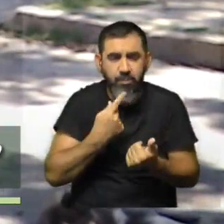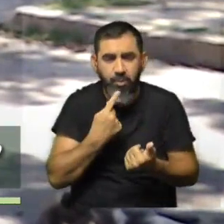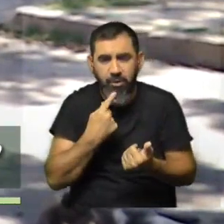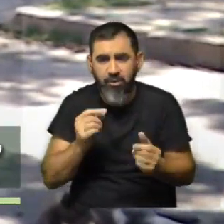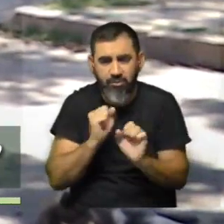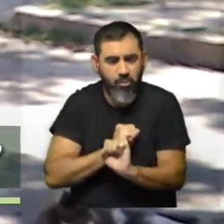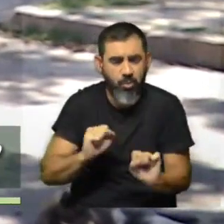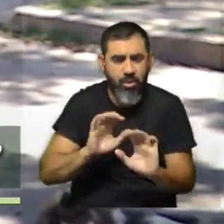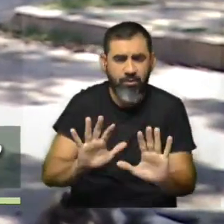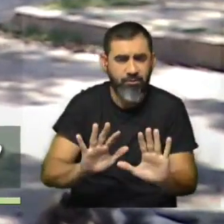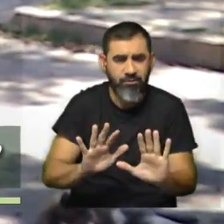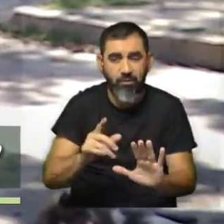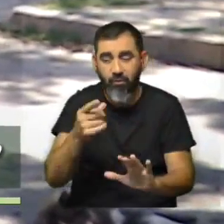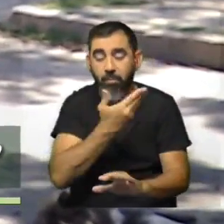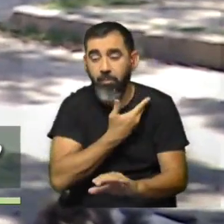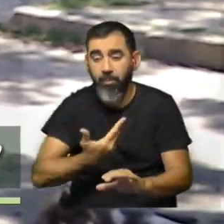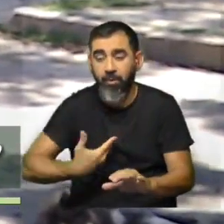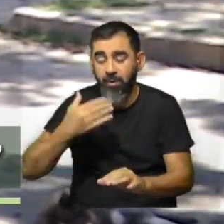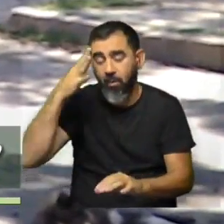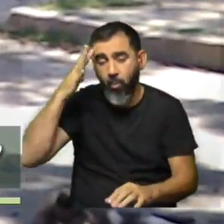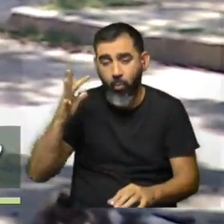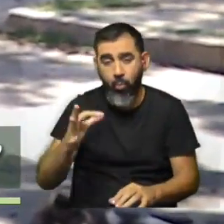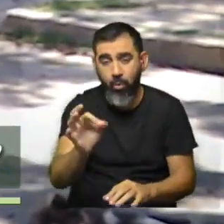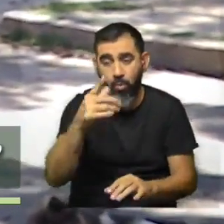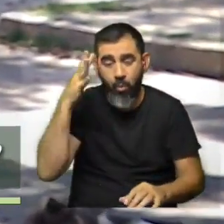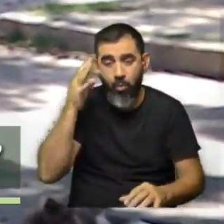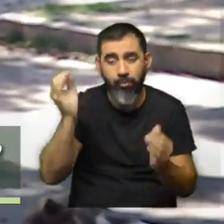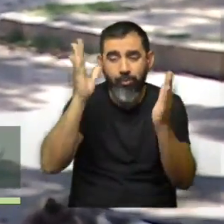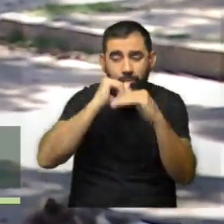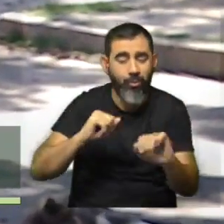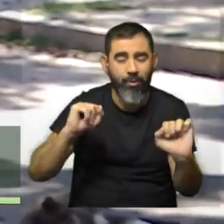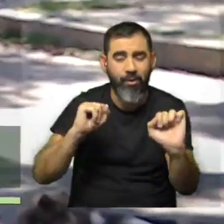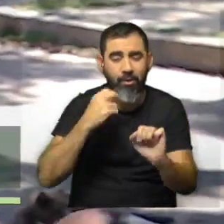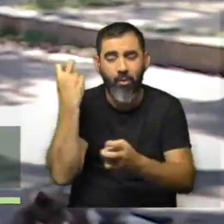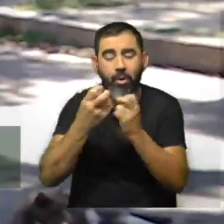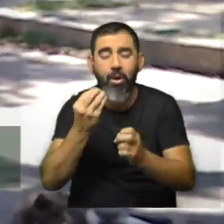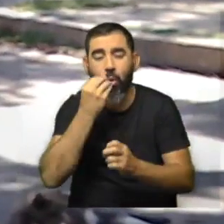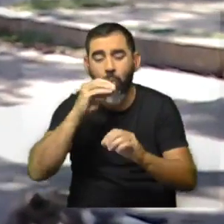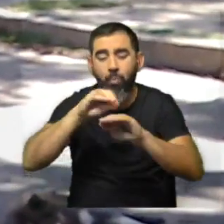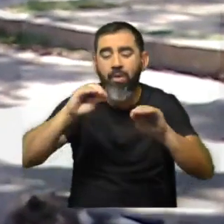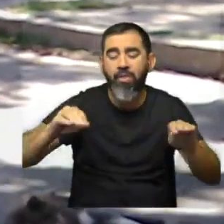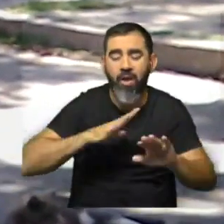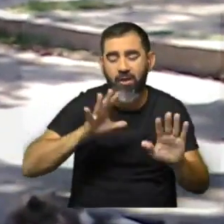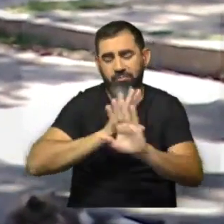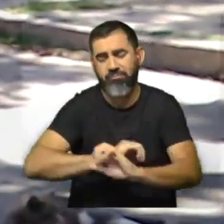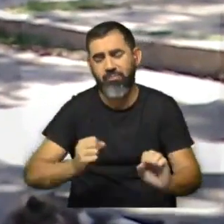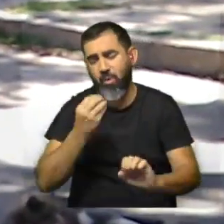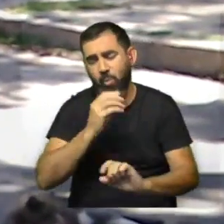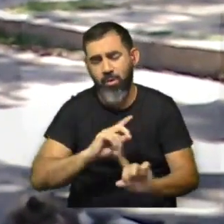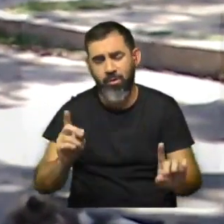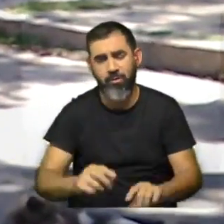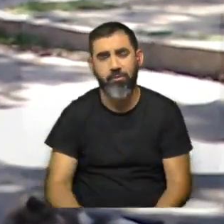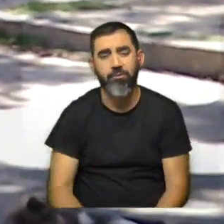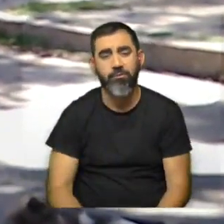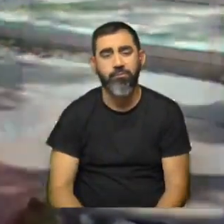ser. Vos sos presidente de un pueblo y ese pueblo no puede estar hurgando en la basura para poder comer.